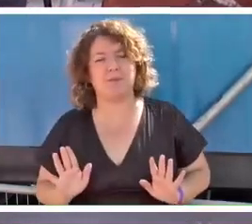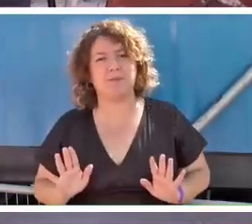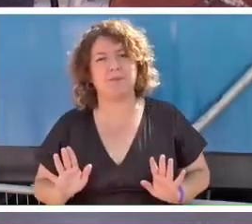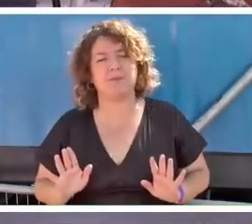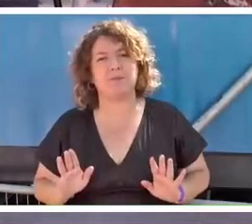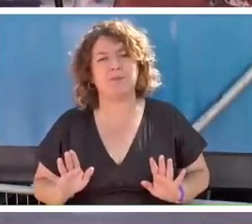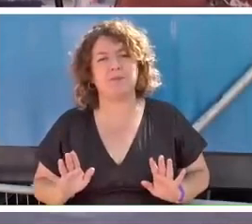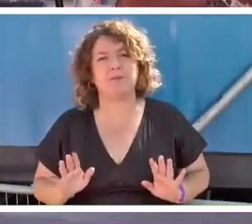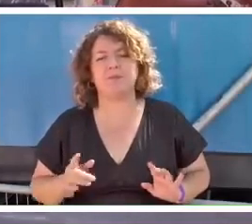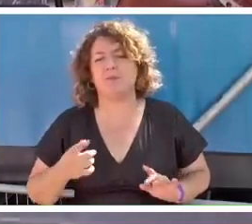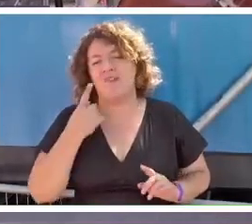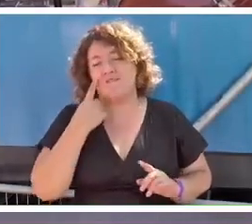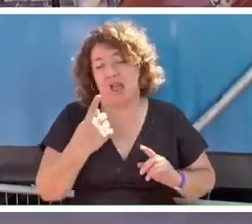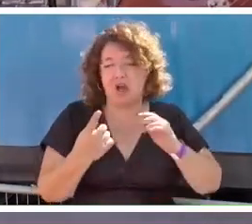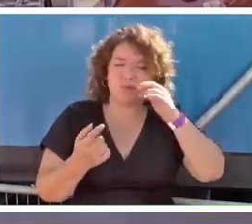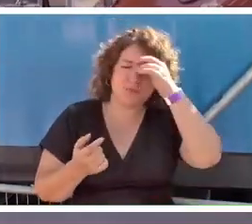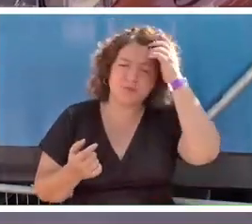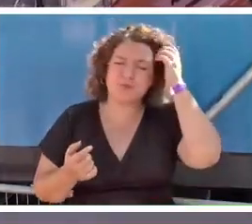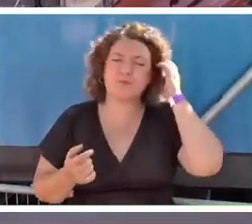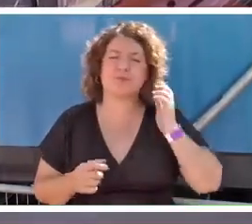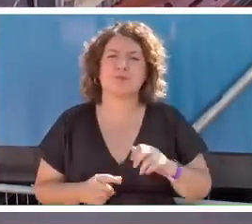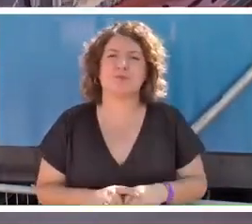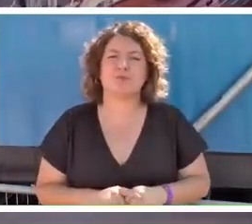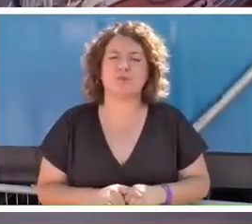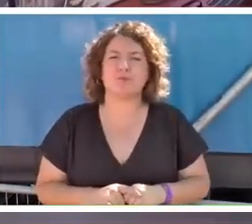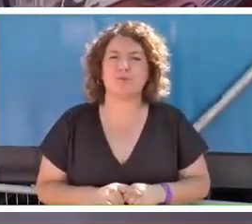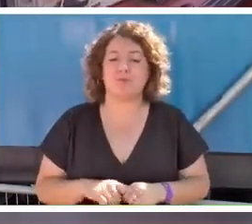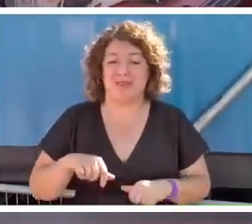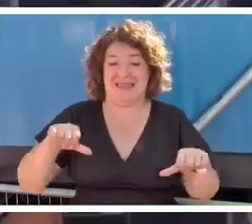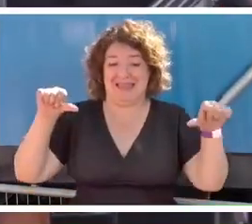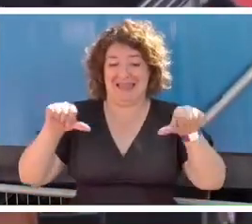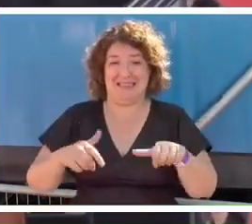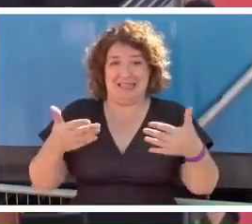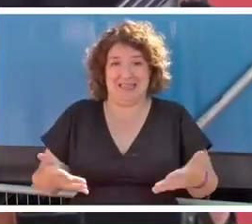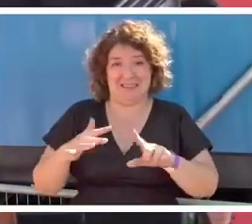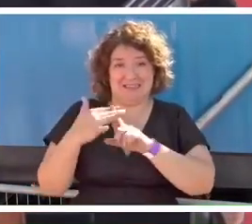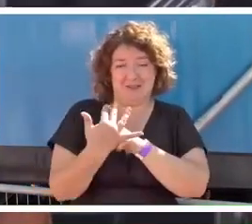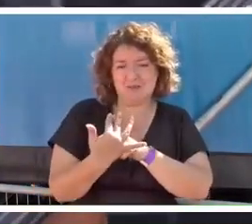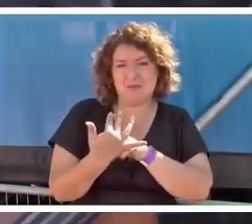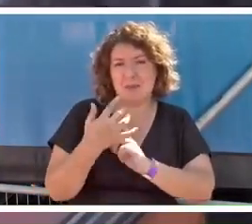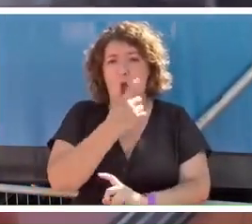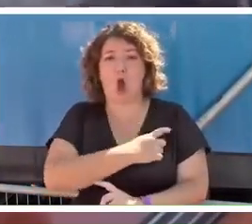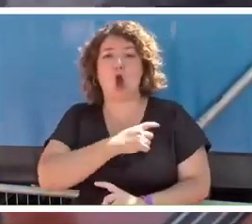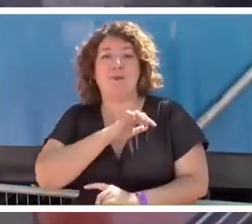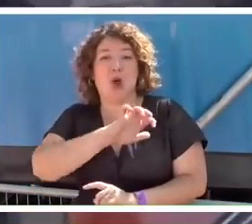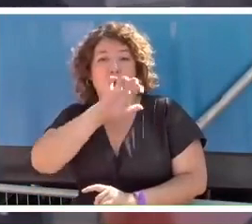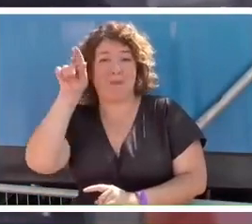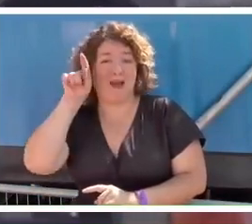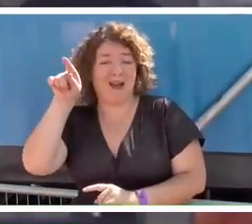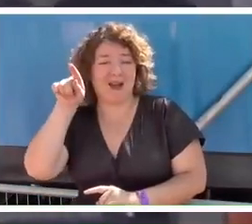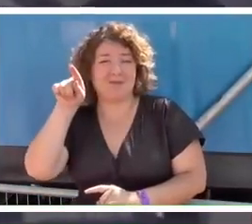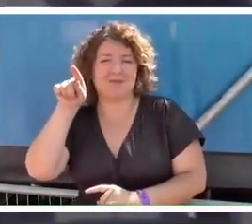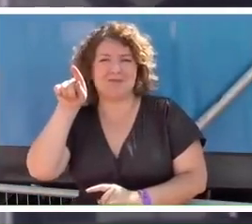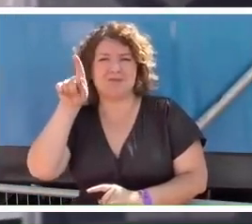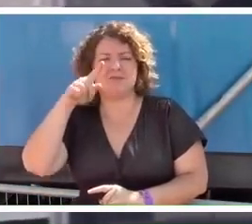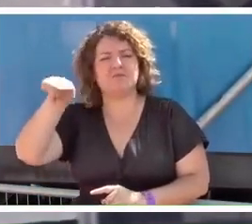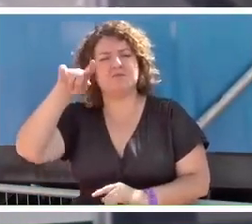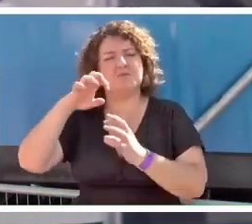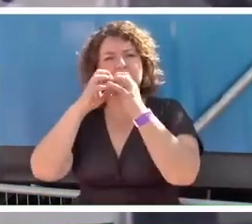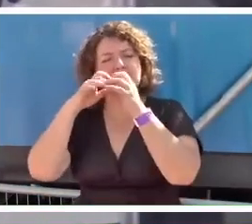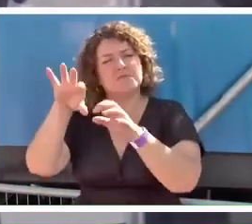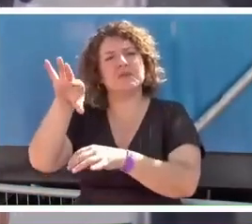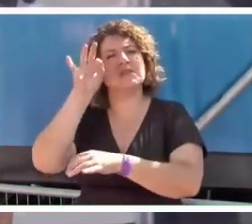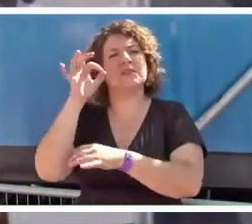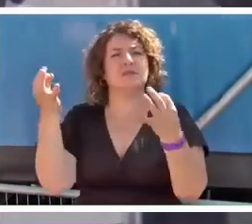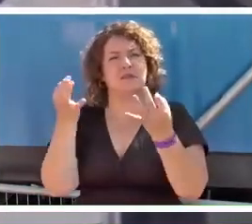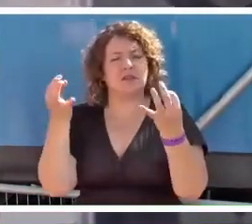Fijaos, nunca pensaríamos que en esta crisis la Comisión Europea hubiera decidido salir